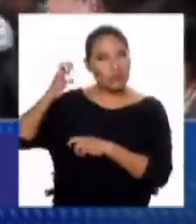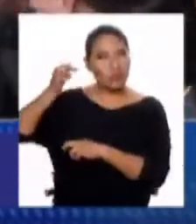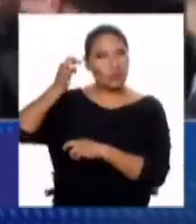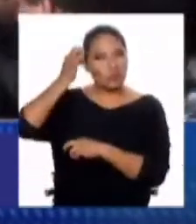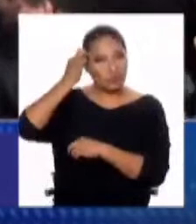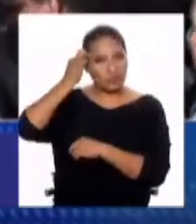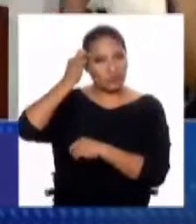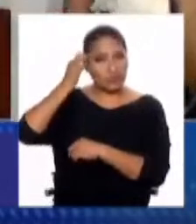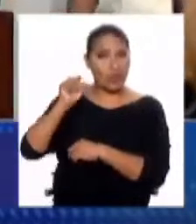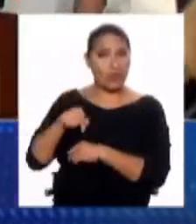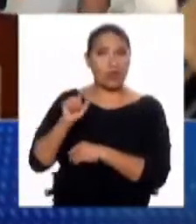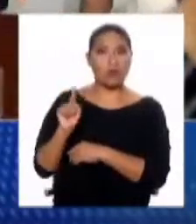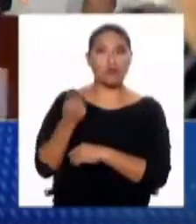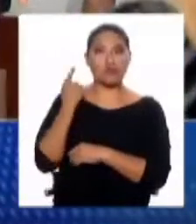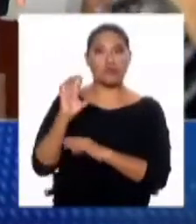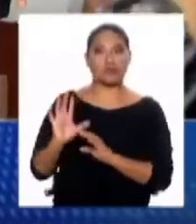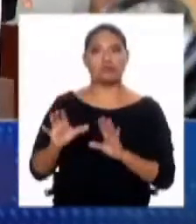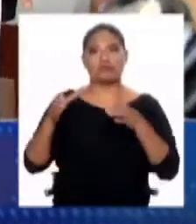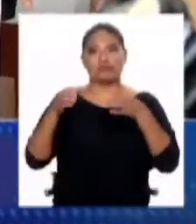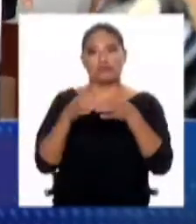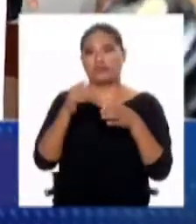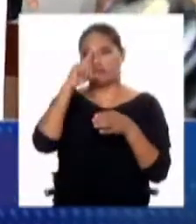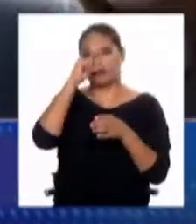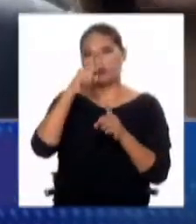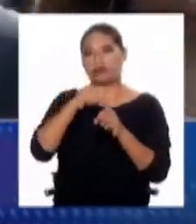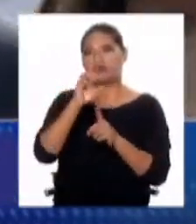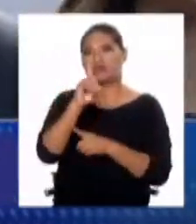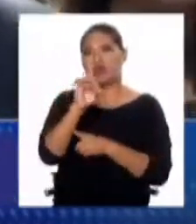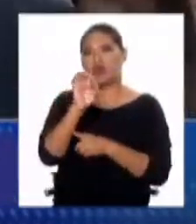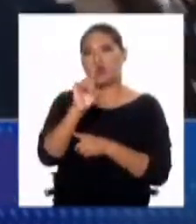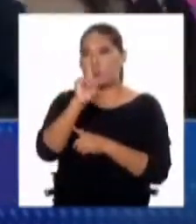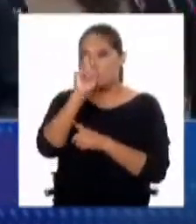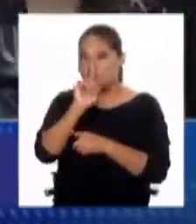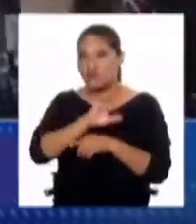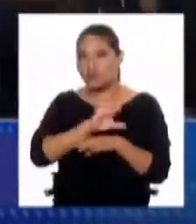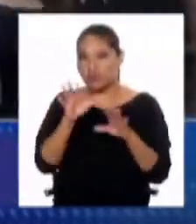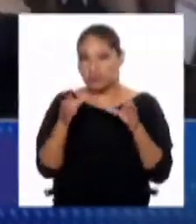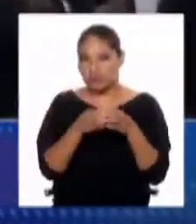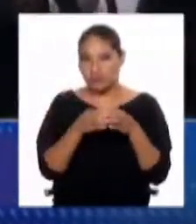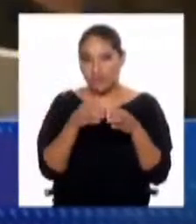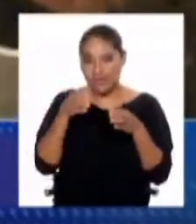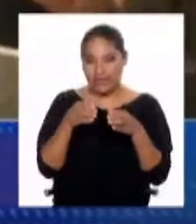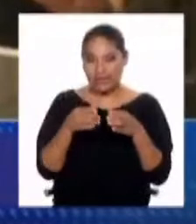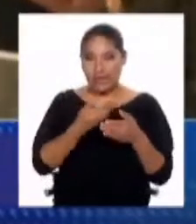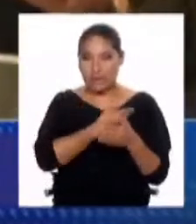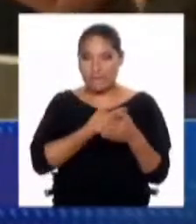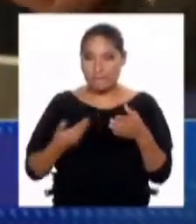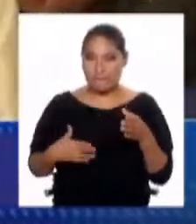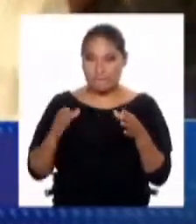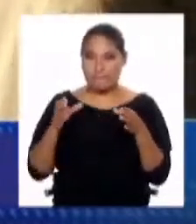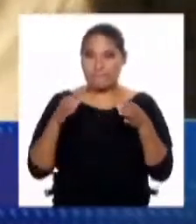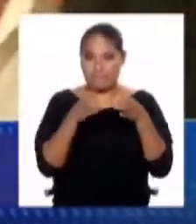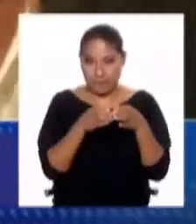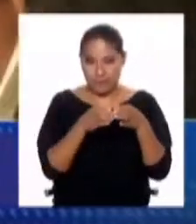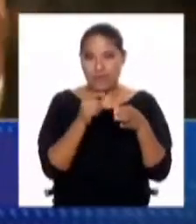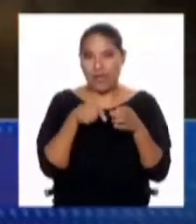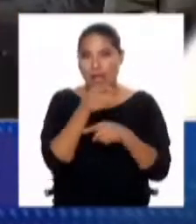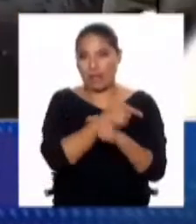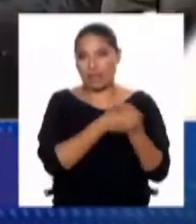el único gobierno de Perú posible fue el de Toledo. Mm. Y este gobierno recibió de